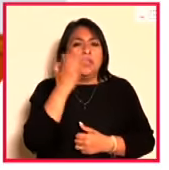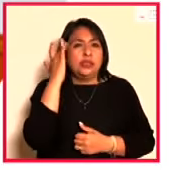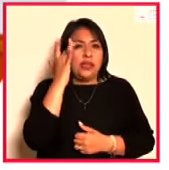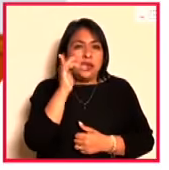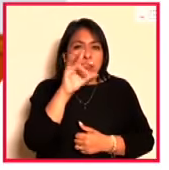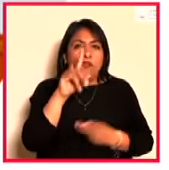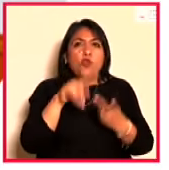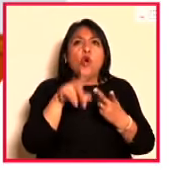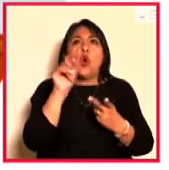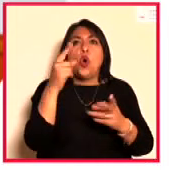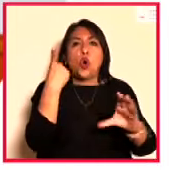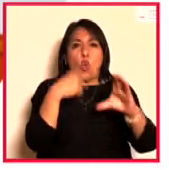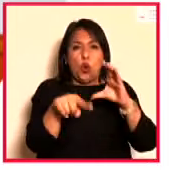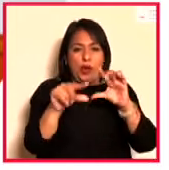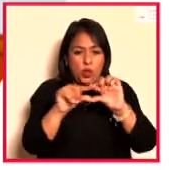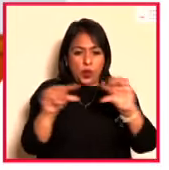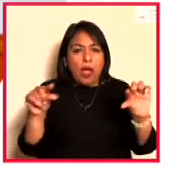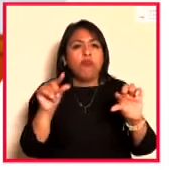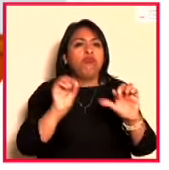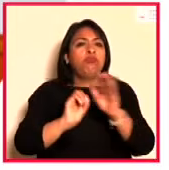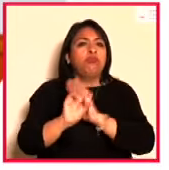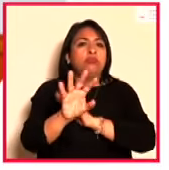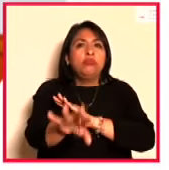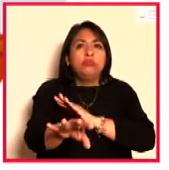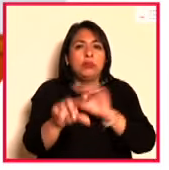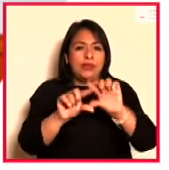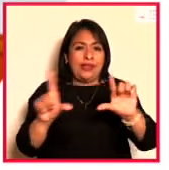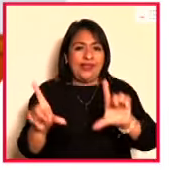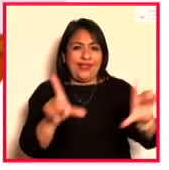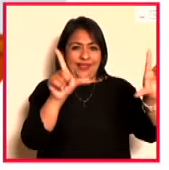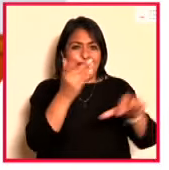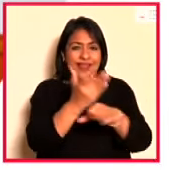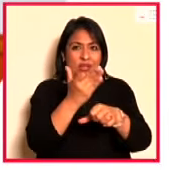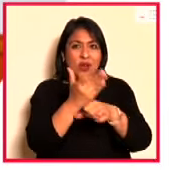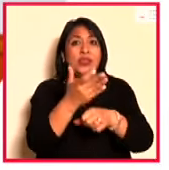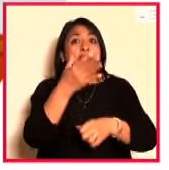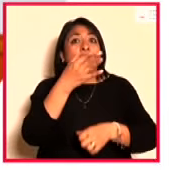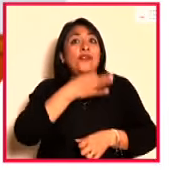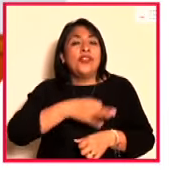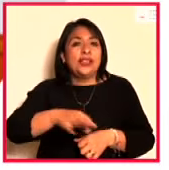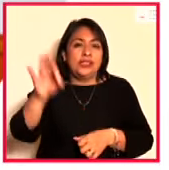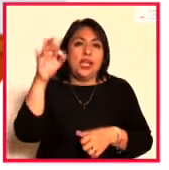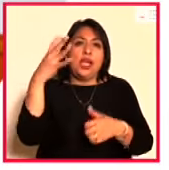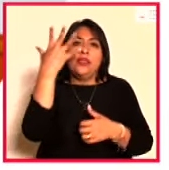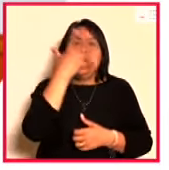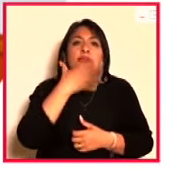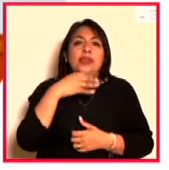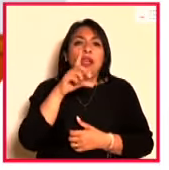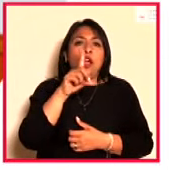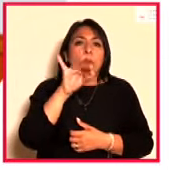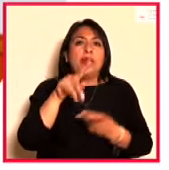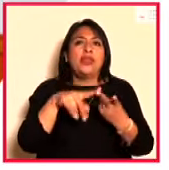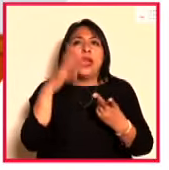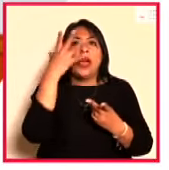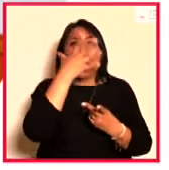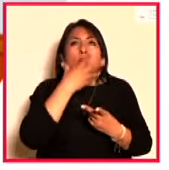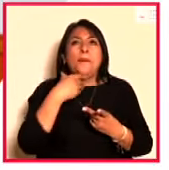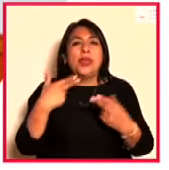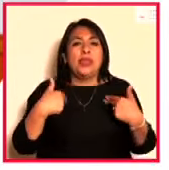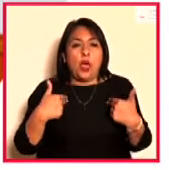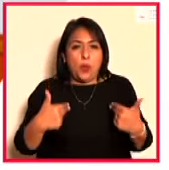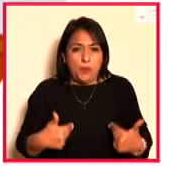que aparece en este momento en sus pantallas y celebrar la Divina Comedia y la comedia humana.